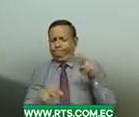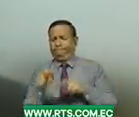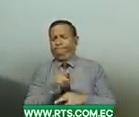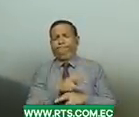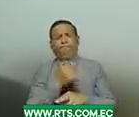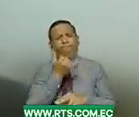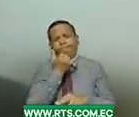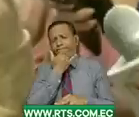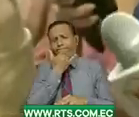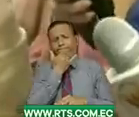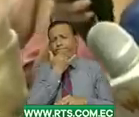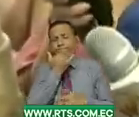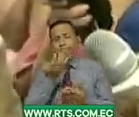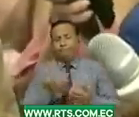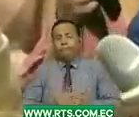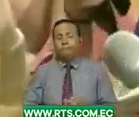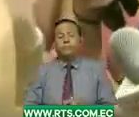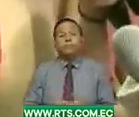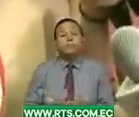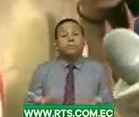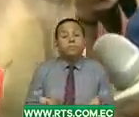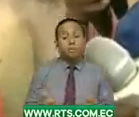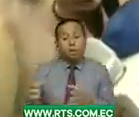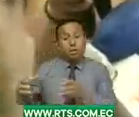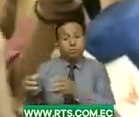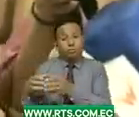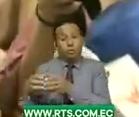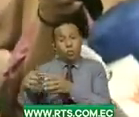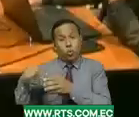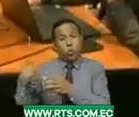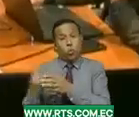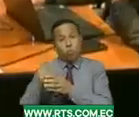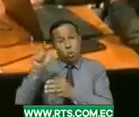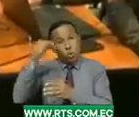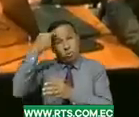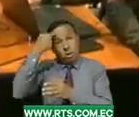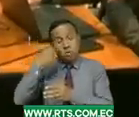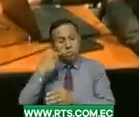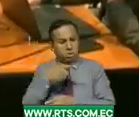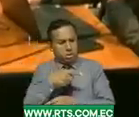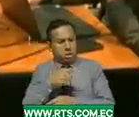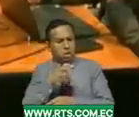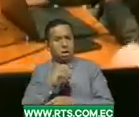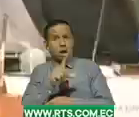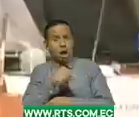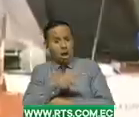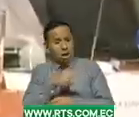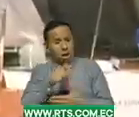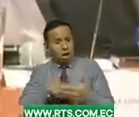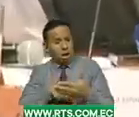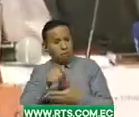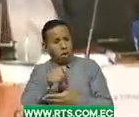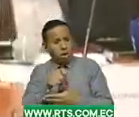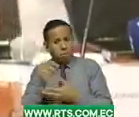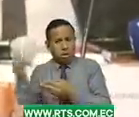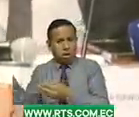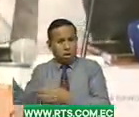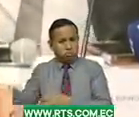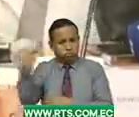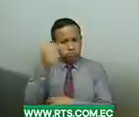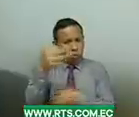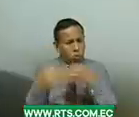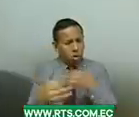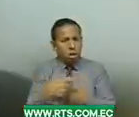mal referidas. Razón por la cual desde la bancada oficialista comentan que si el CAL calificaría este nuevo documento, se estaría extralimitando en sus